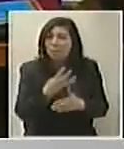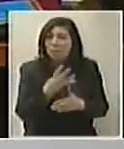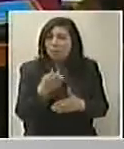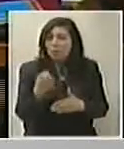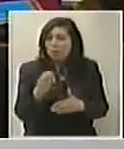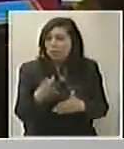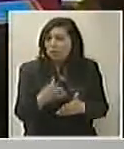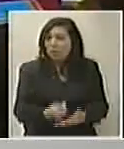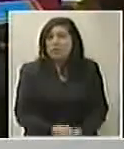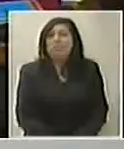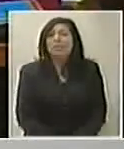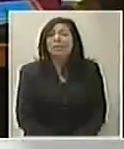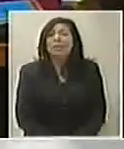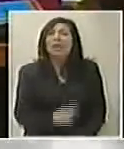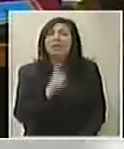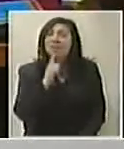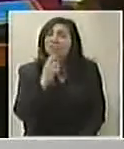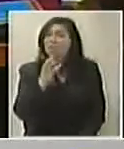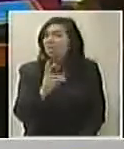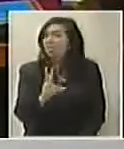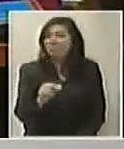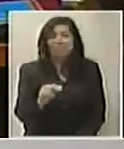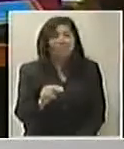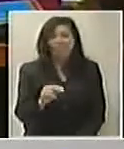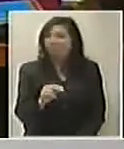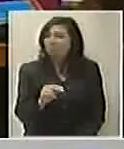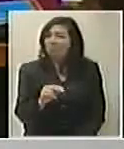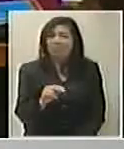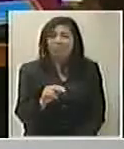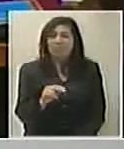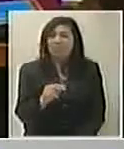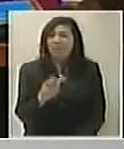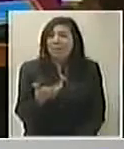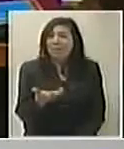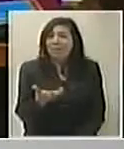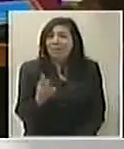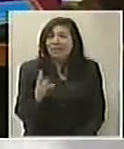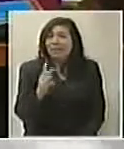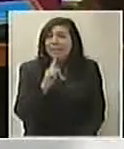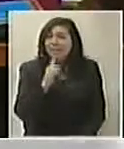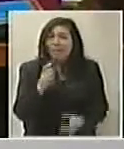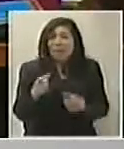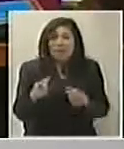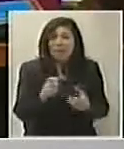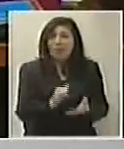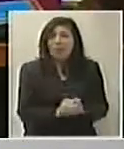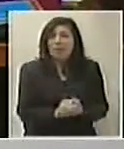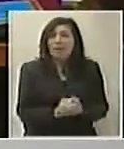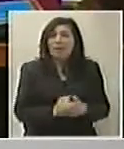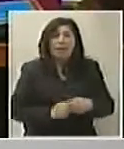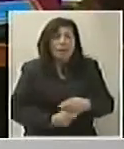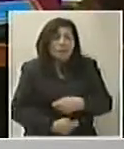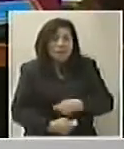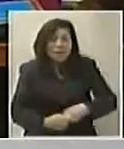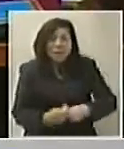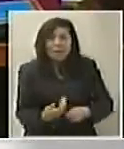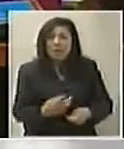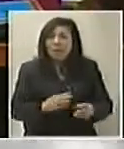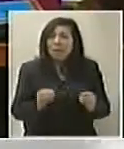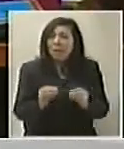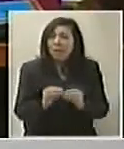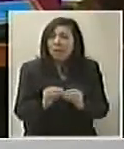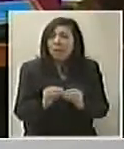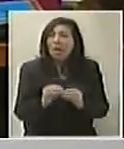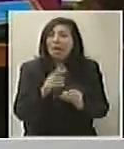1.400 soles? Estamos seguros que no. ¿Acaso la corrupción se controla negociando en las Brujas